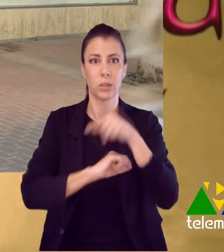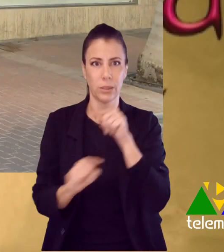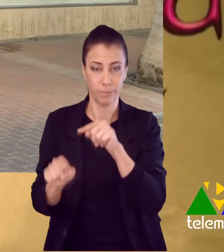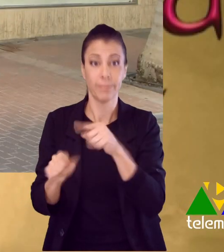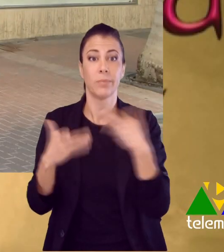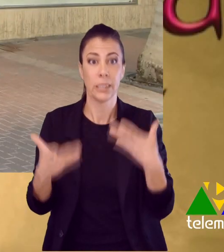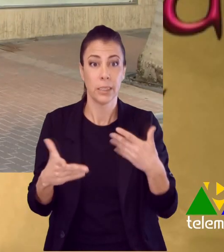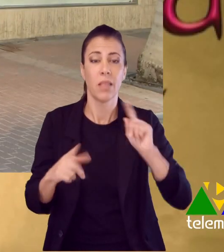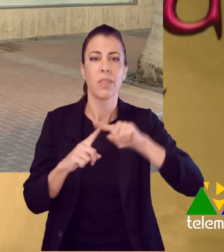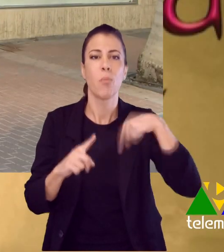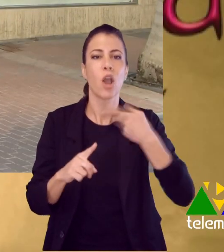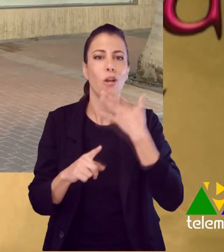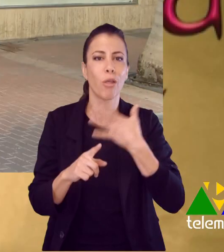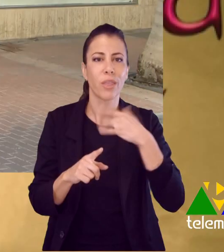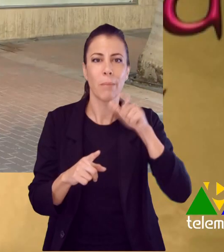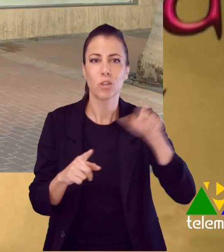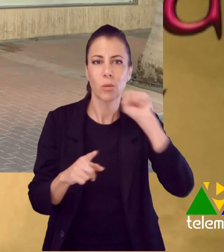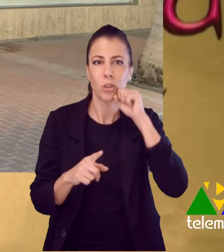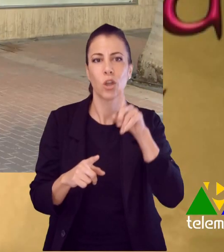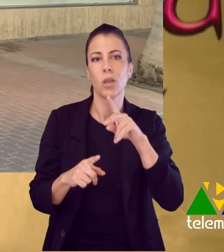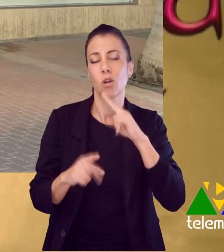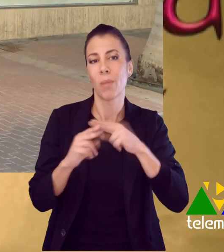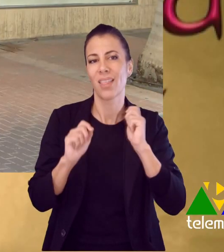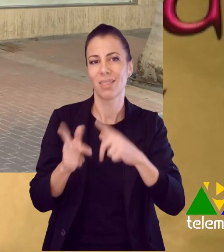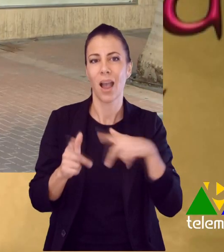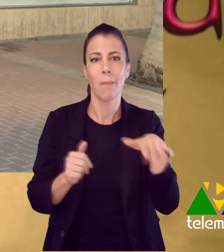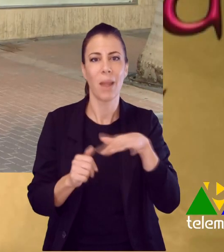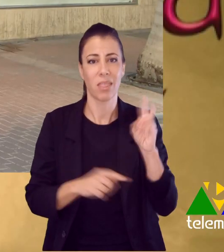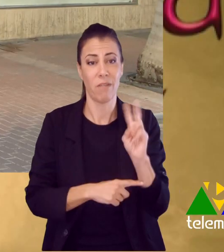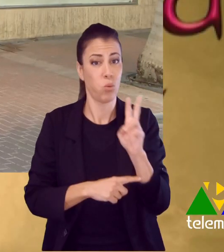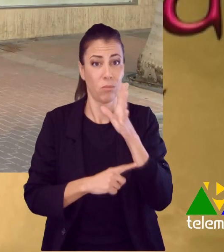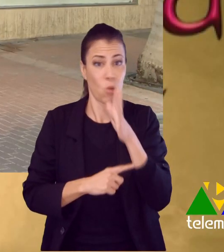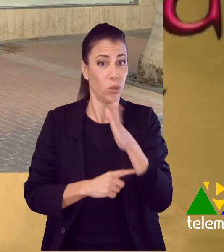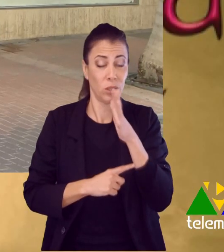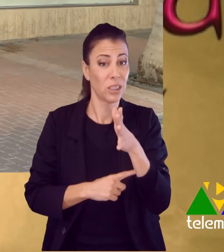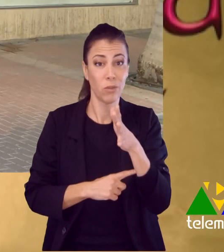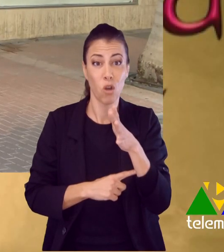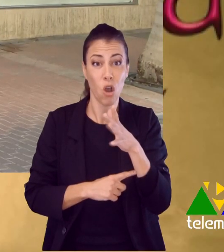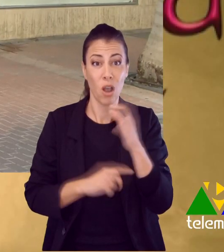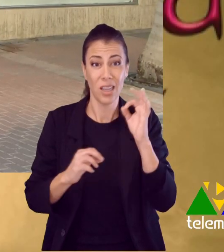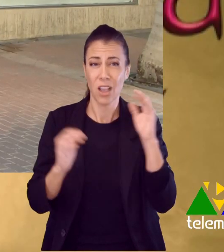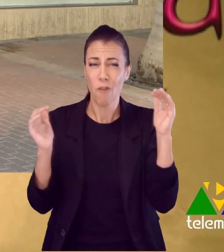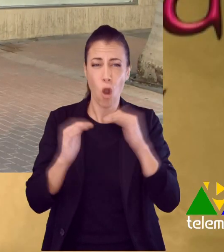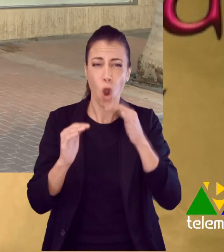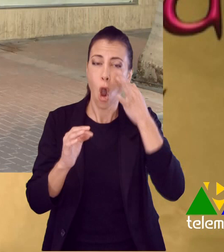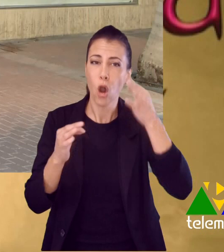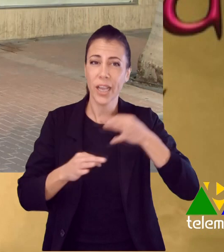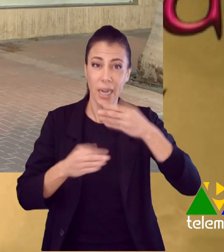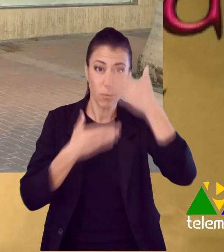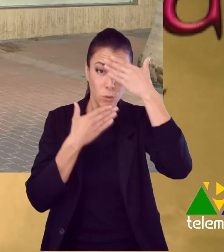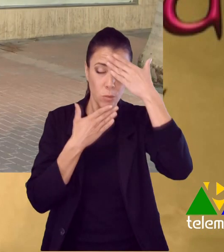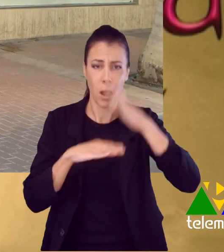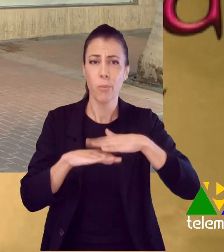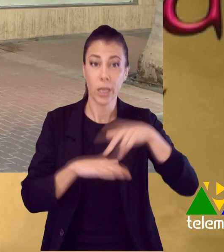lo que después conocían los motrileños como la Plaza de las Verduras. Seguramente el zoco original musulmán, porque si